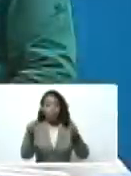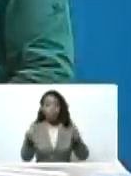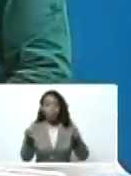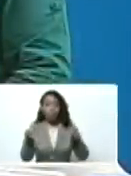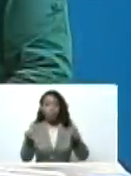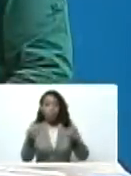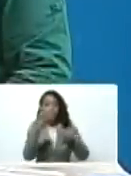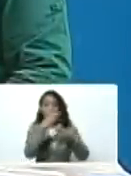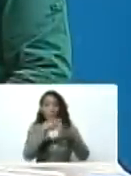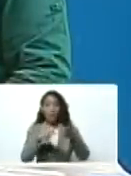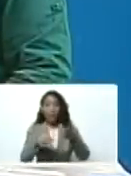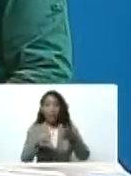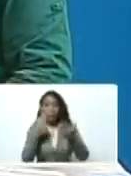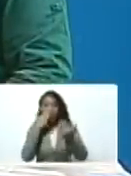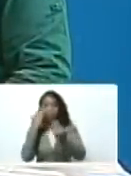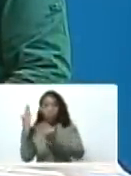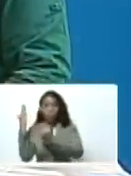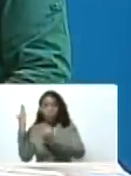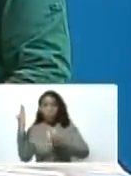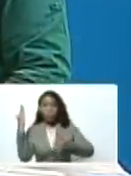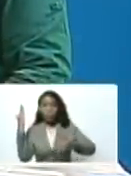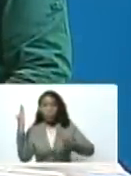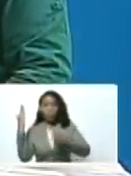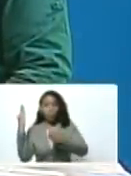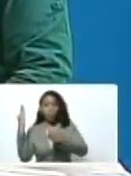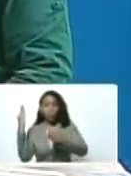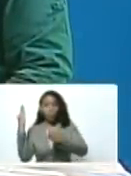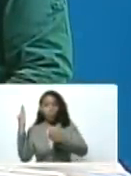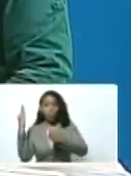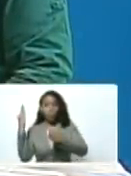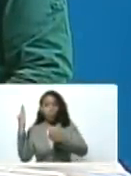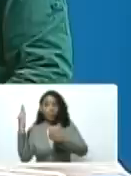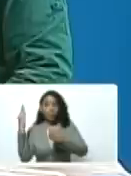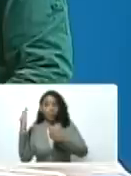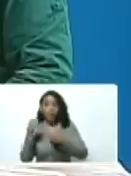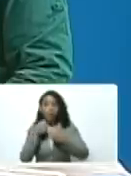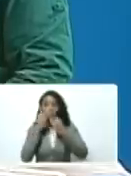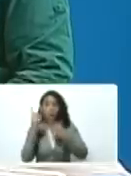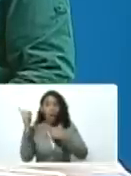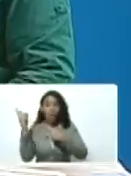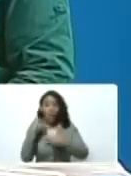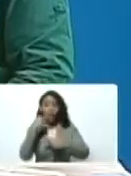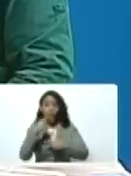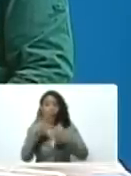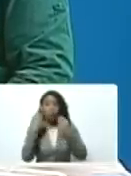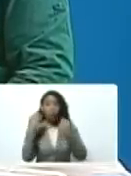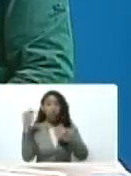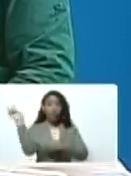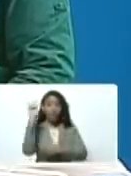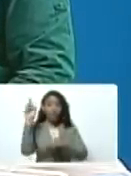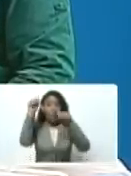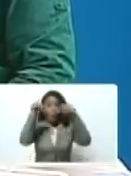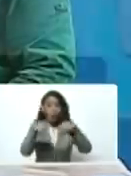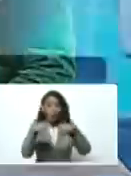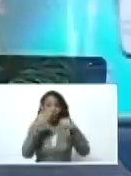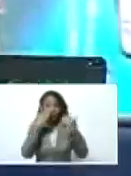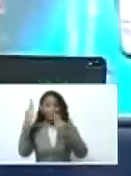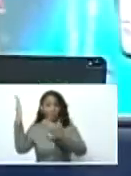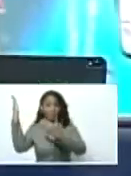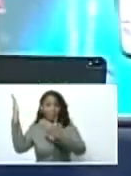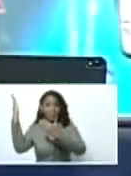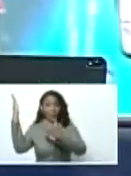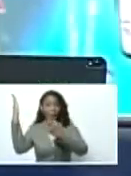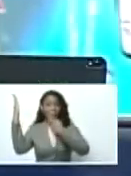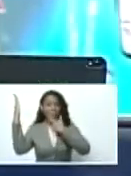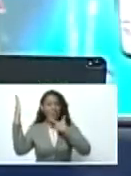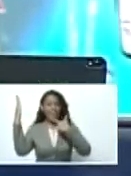del producto, la calidad de la presentación, bueno, eso dice mucho de la Venezuela de hoy, de la